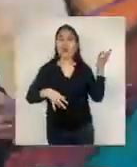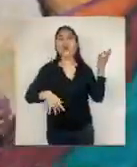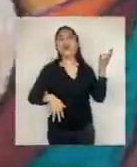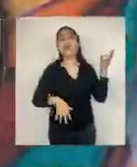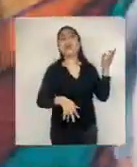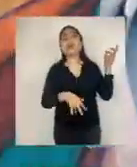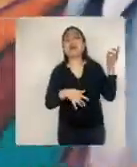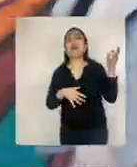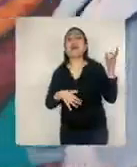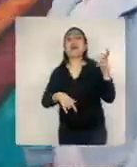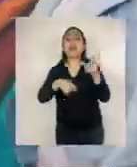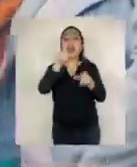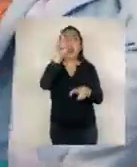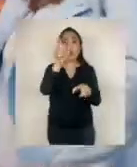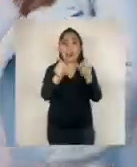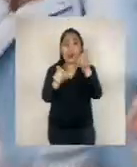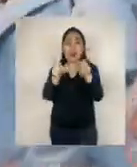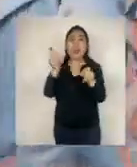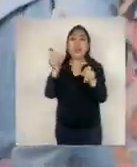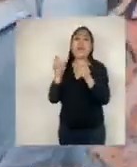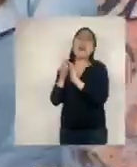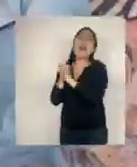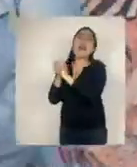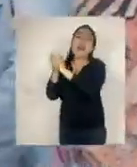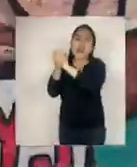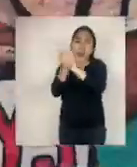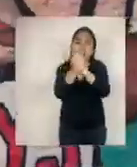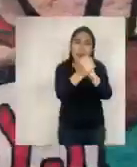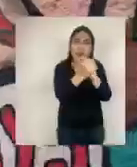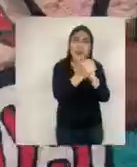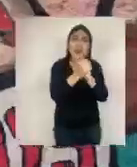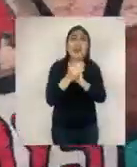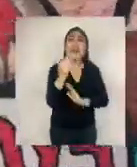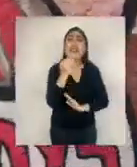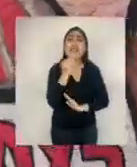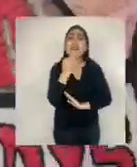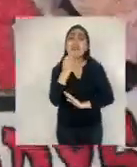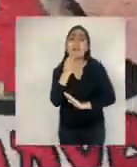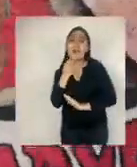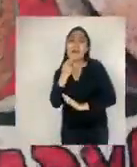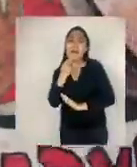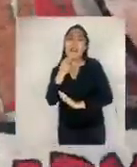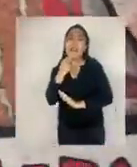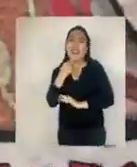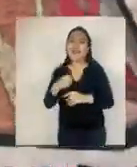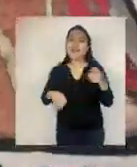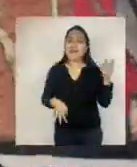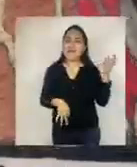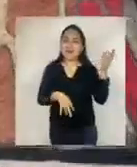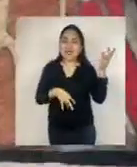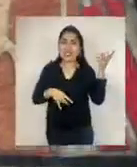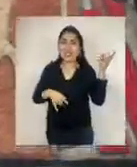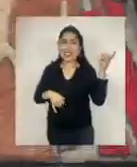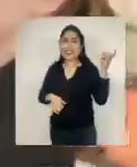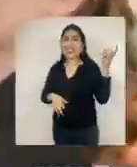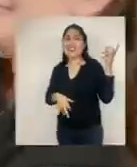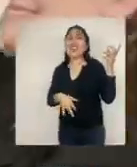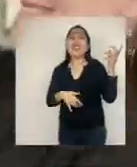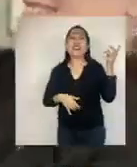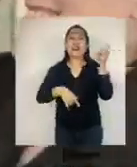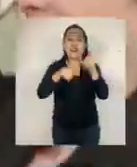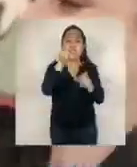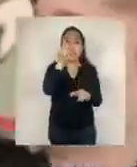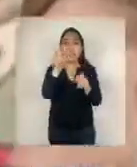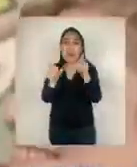ex convencional Stingo se lució en Constitución Maule el sábado 20, muchas gracias y felicitaciones por su trabajo constitucional.